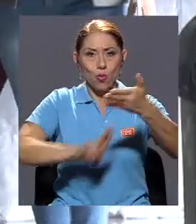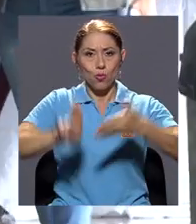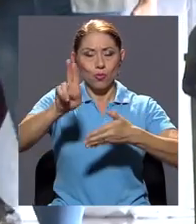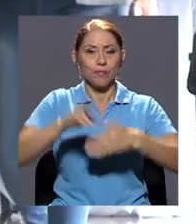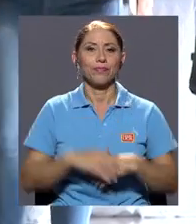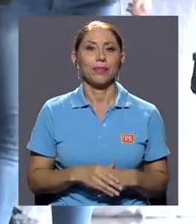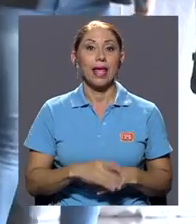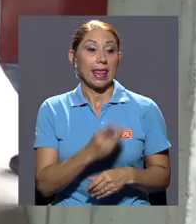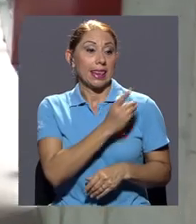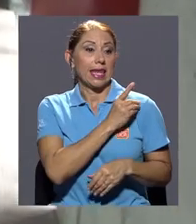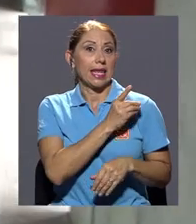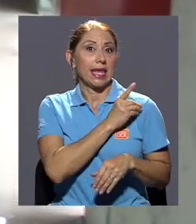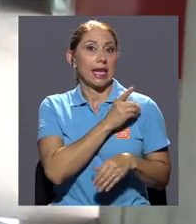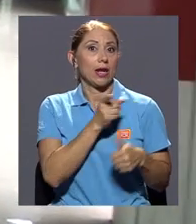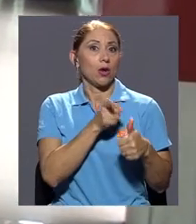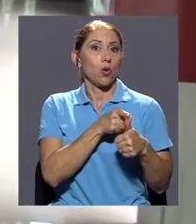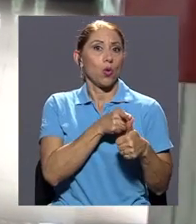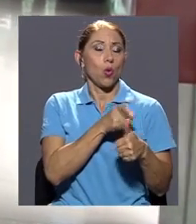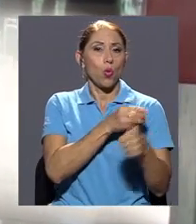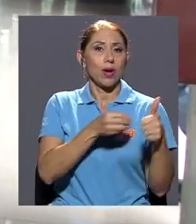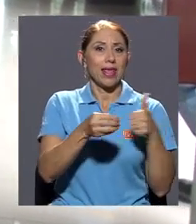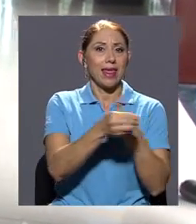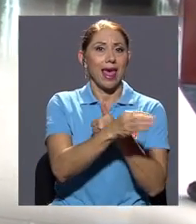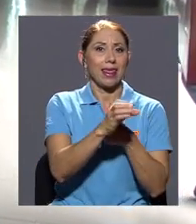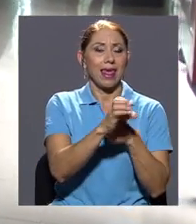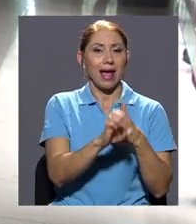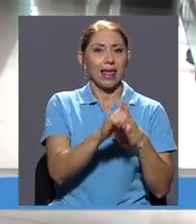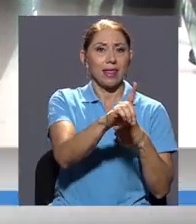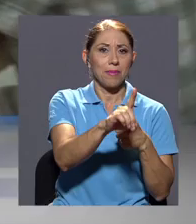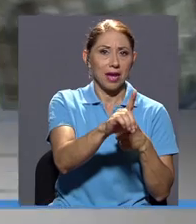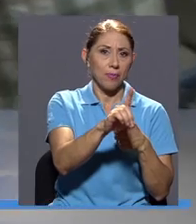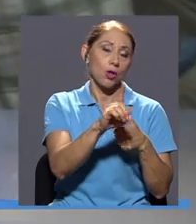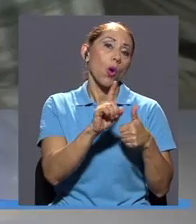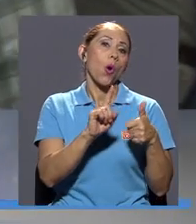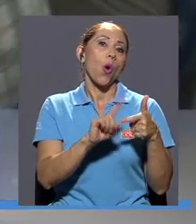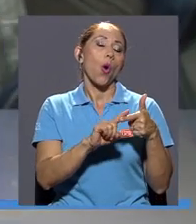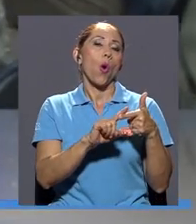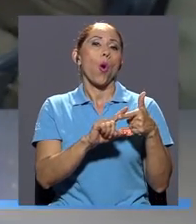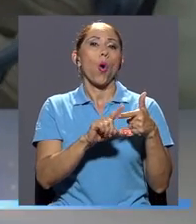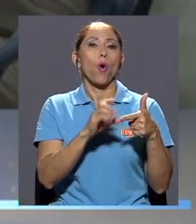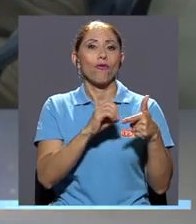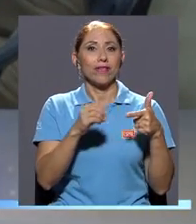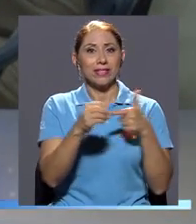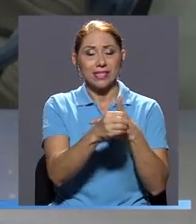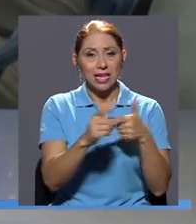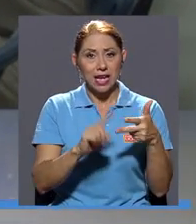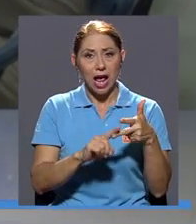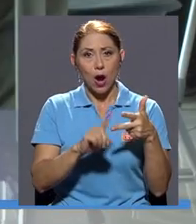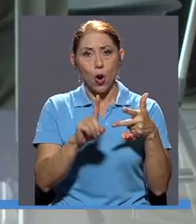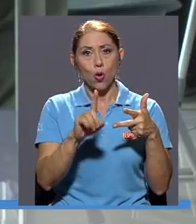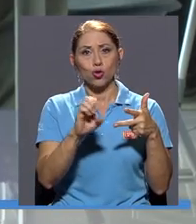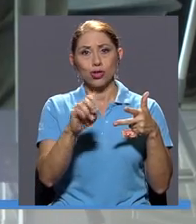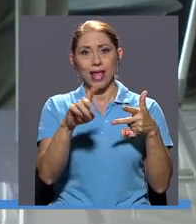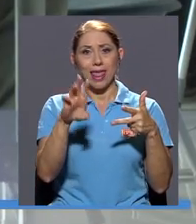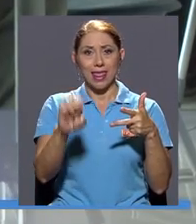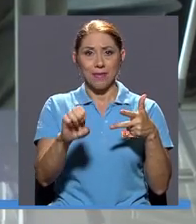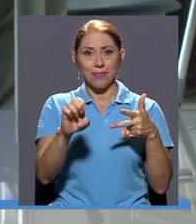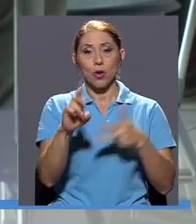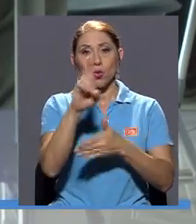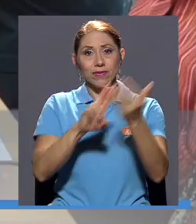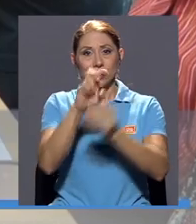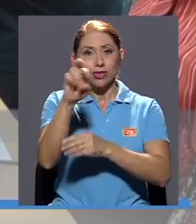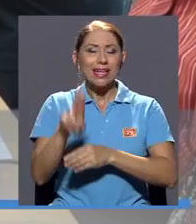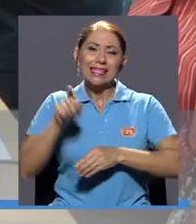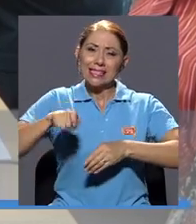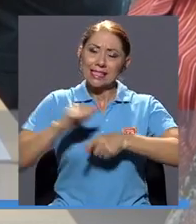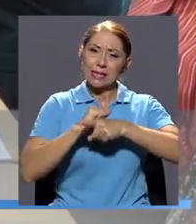Dirigir una unidad académica o una oficina o sede regional de la UCR requiere de una continua capacitación. Es por esto que la